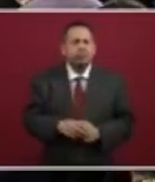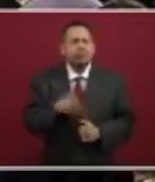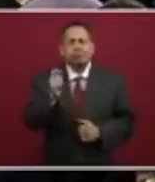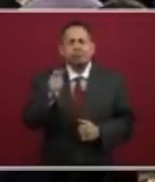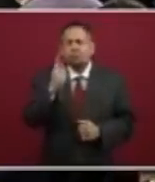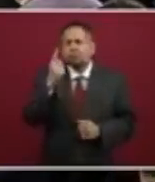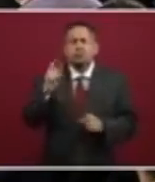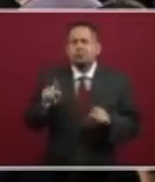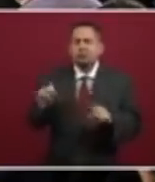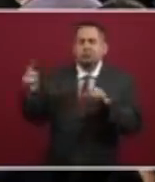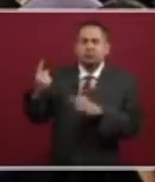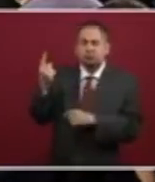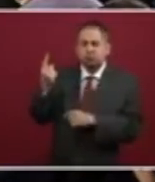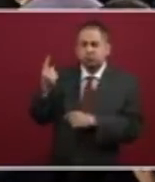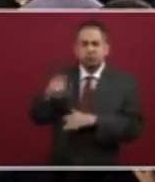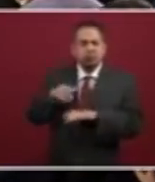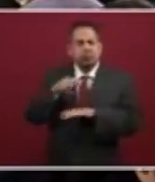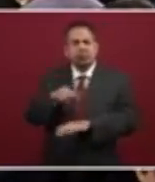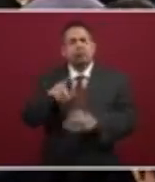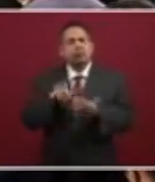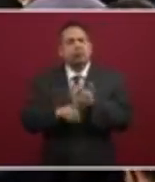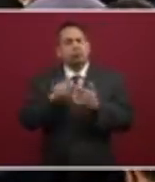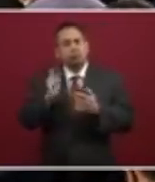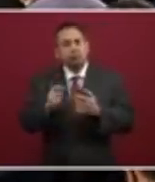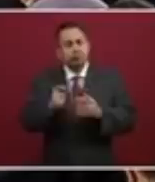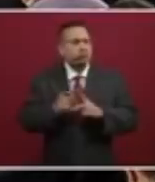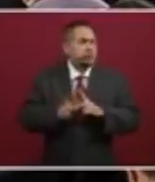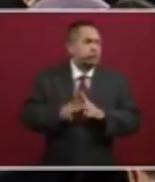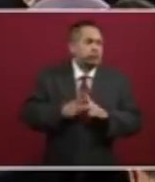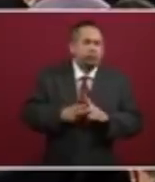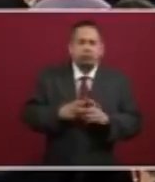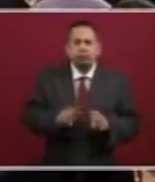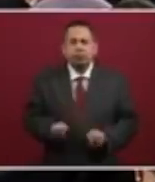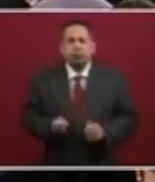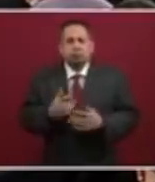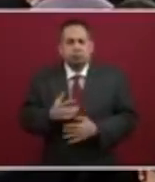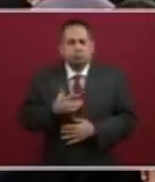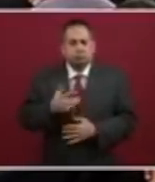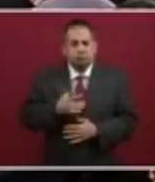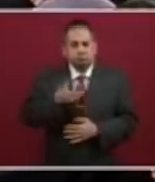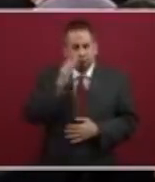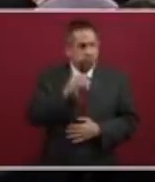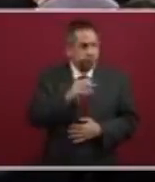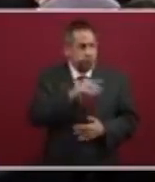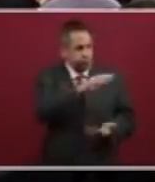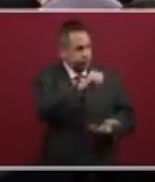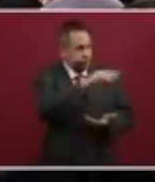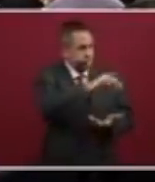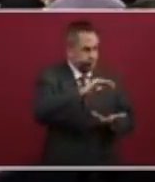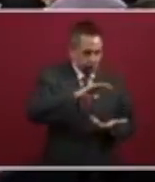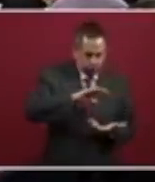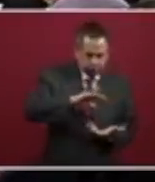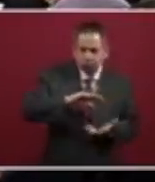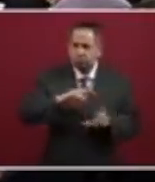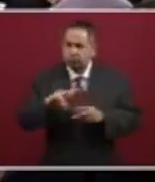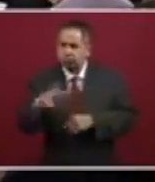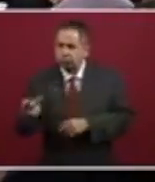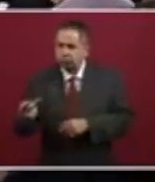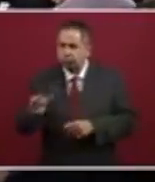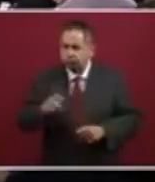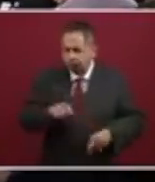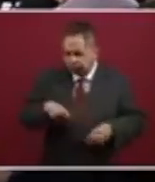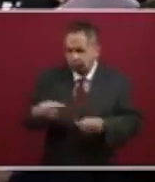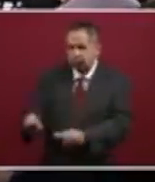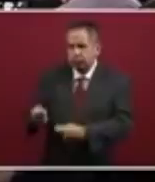una lámina que tiene que ver con lo que estimamos podemos devolver a la gente,